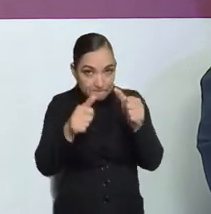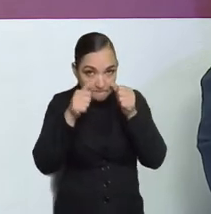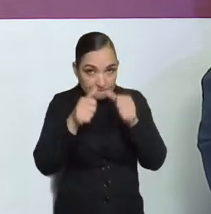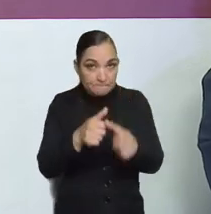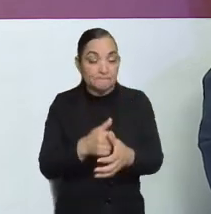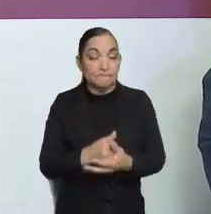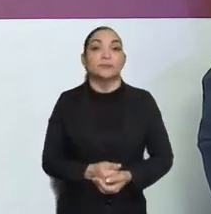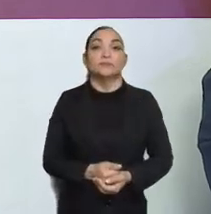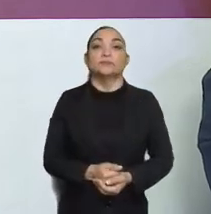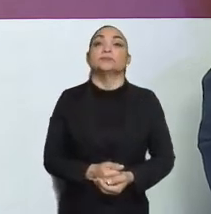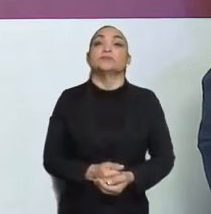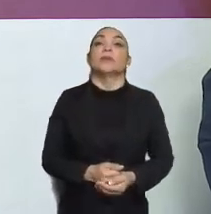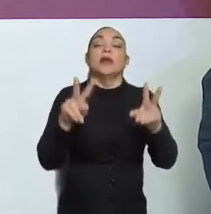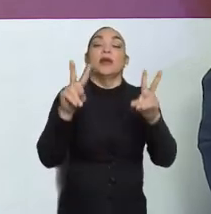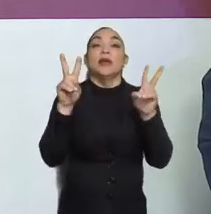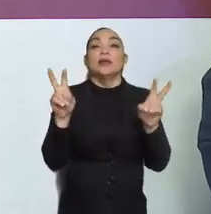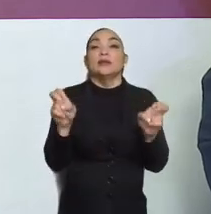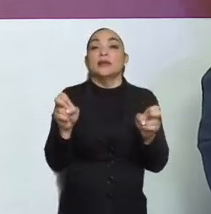el tema